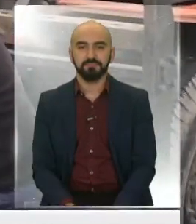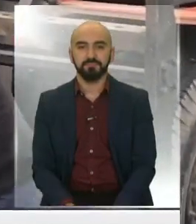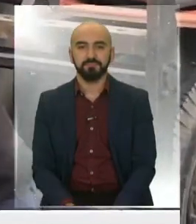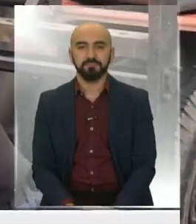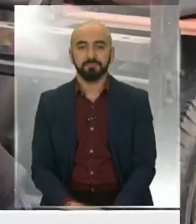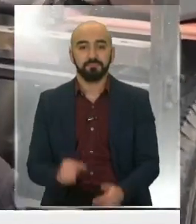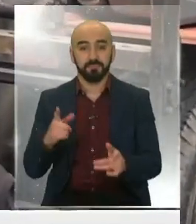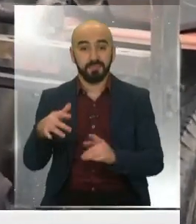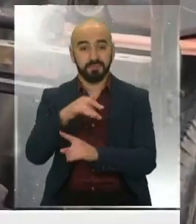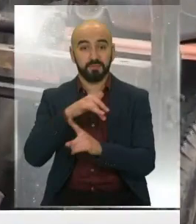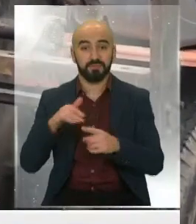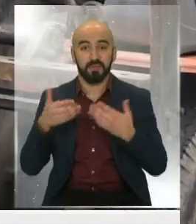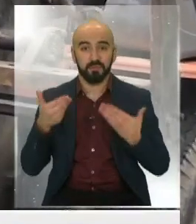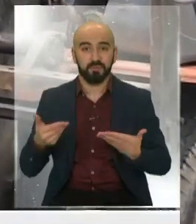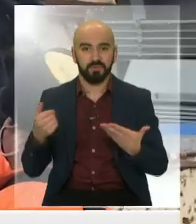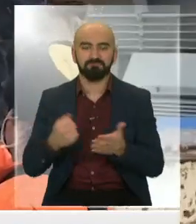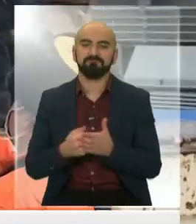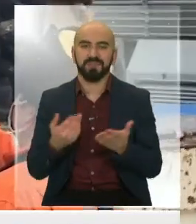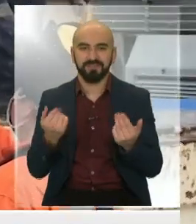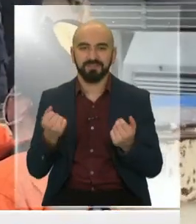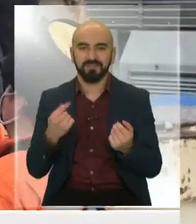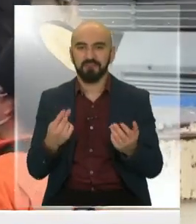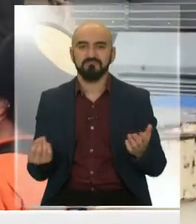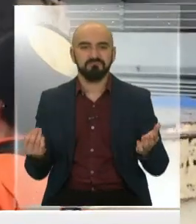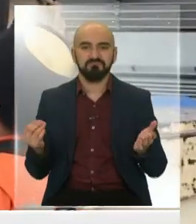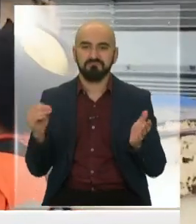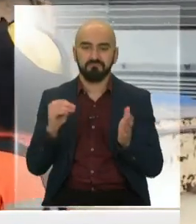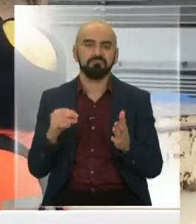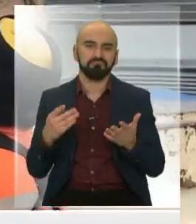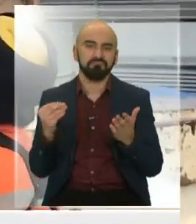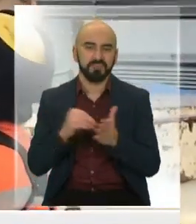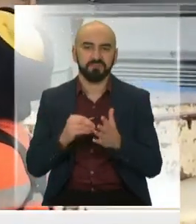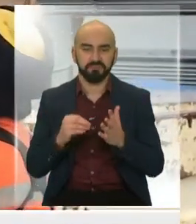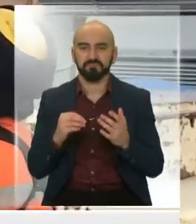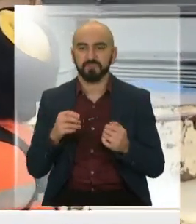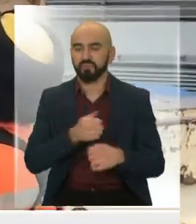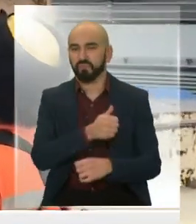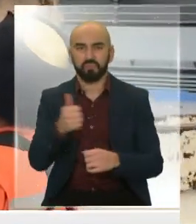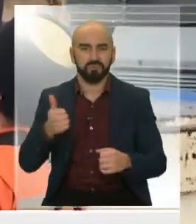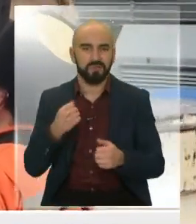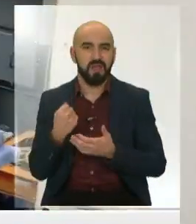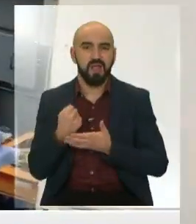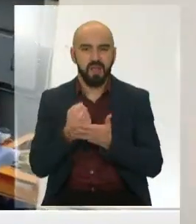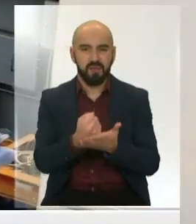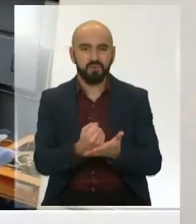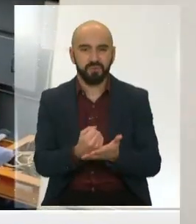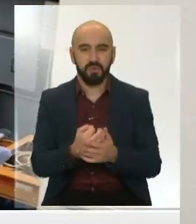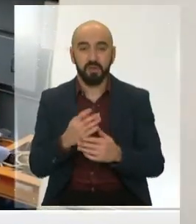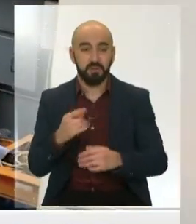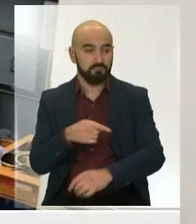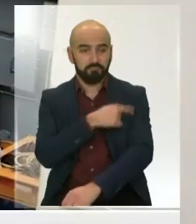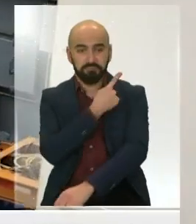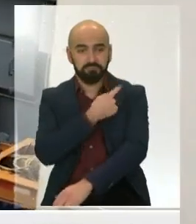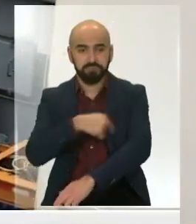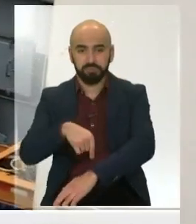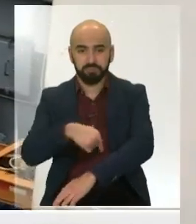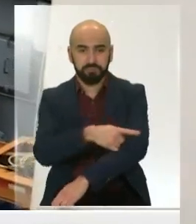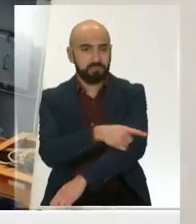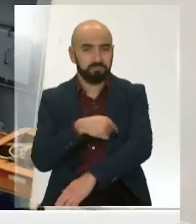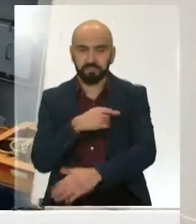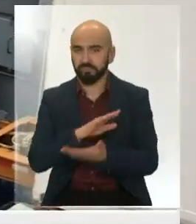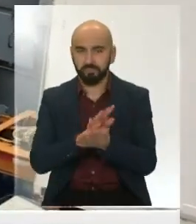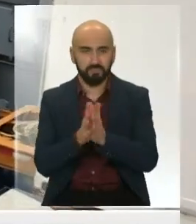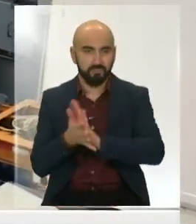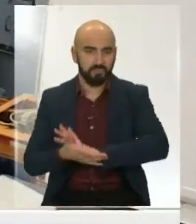La situación actual amerita el mayor despliegue posible y la ayuda de todos, de este oeste, de norte a sur, como fue la